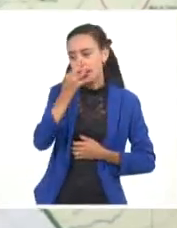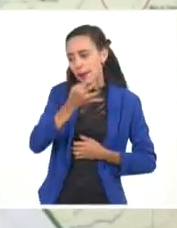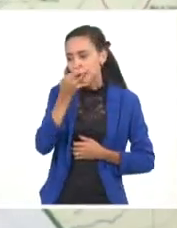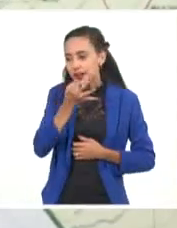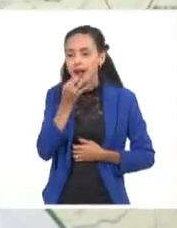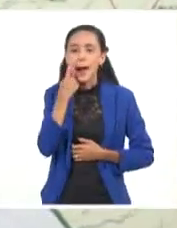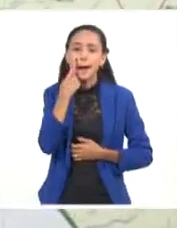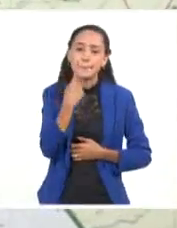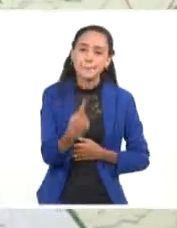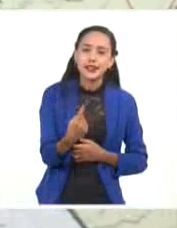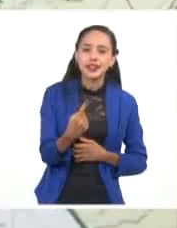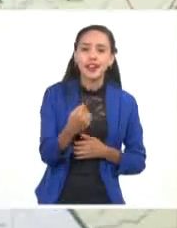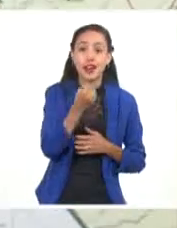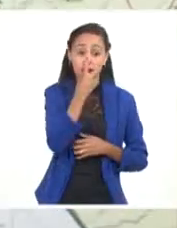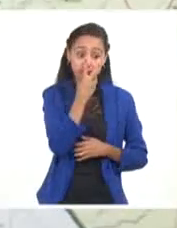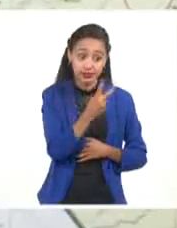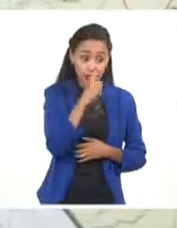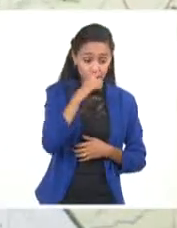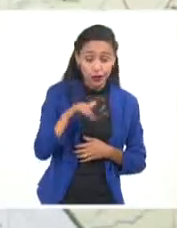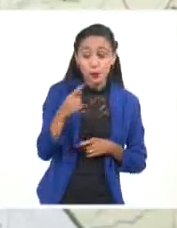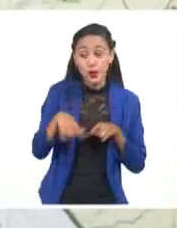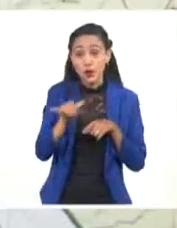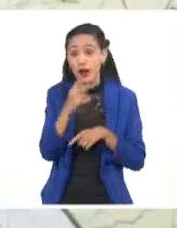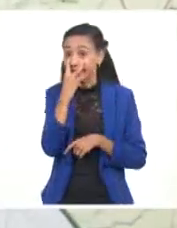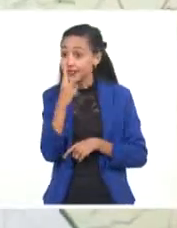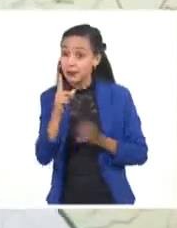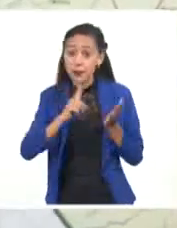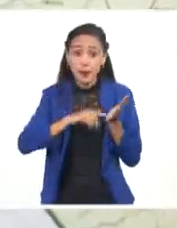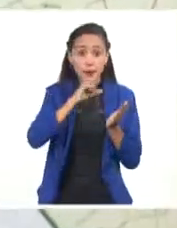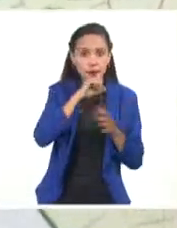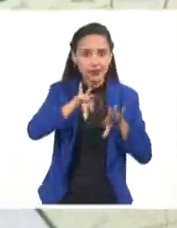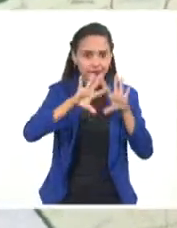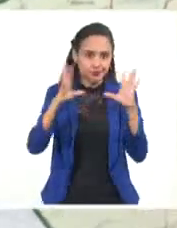y dedicación tanto al niño como a la madre, al padre, etc.